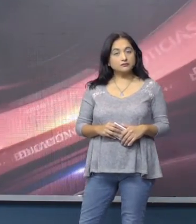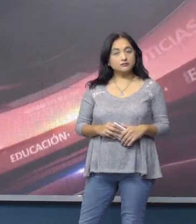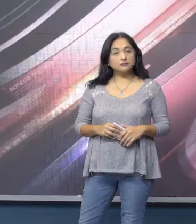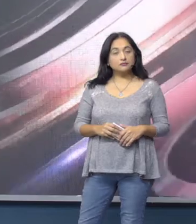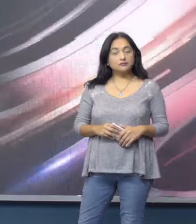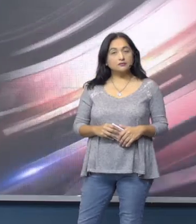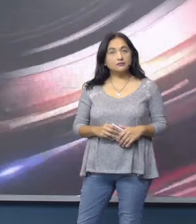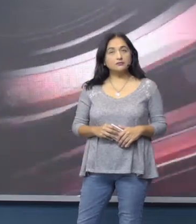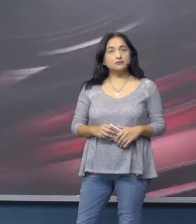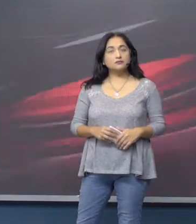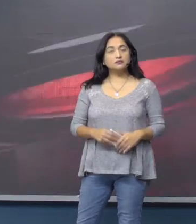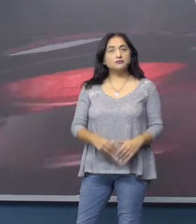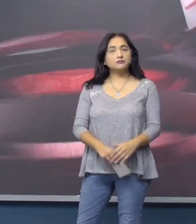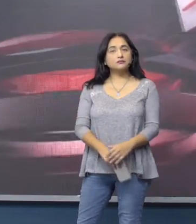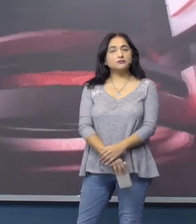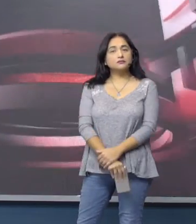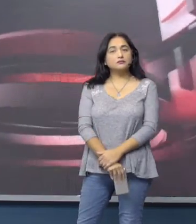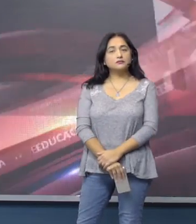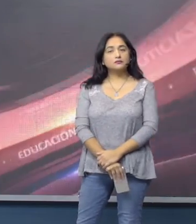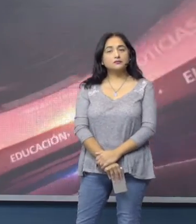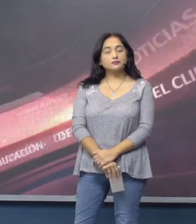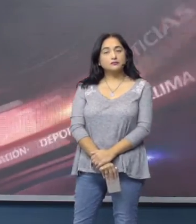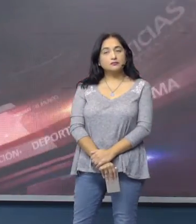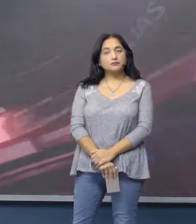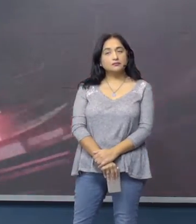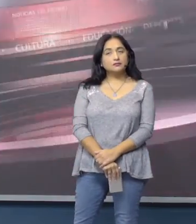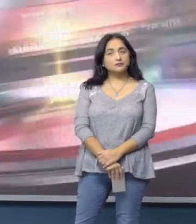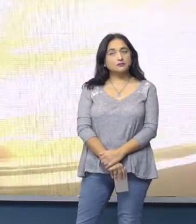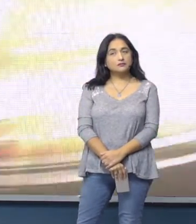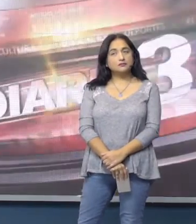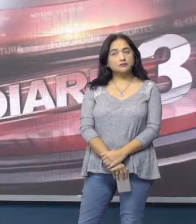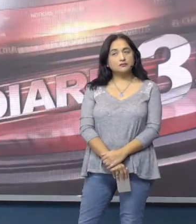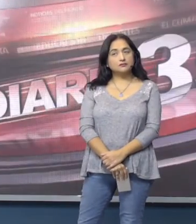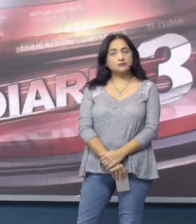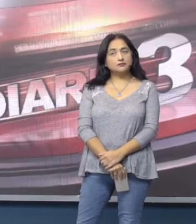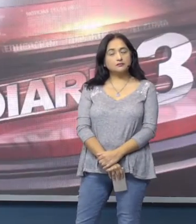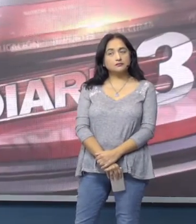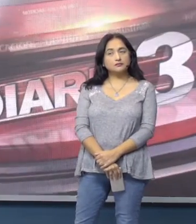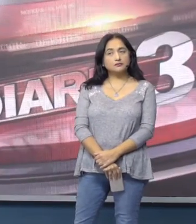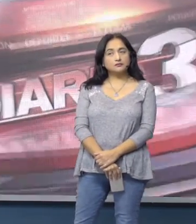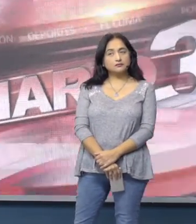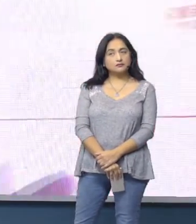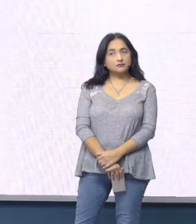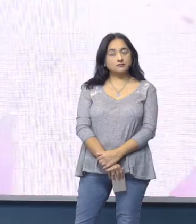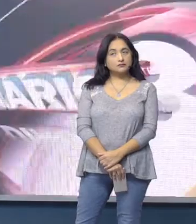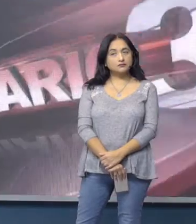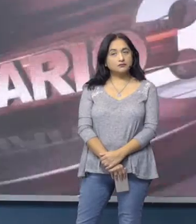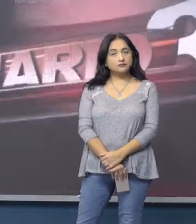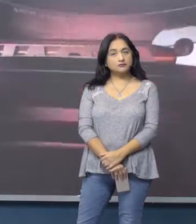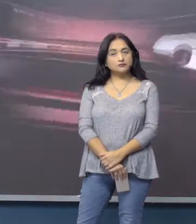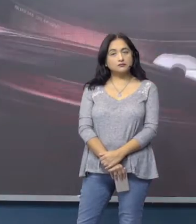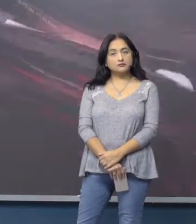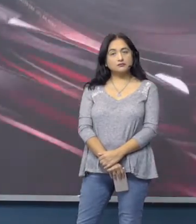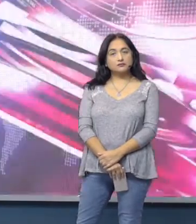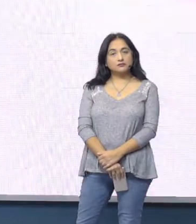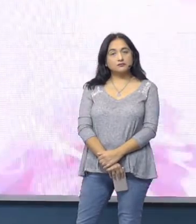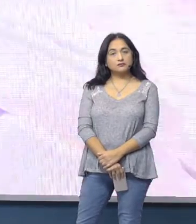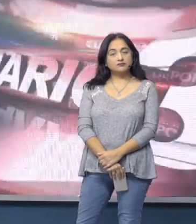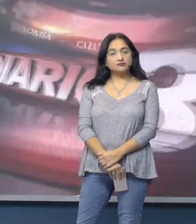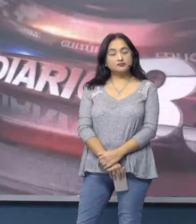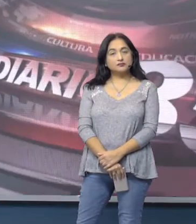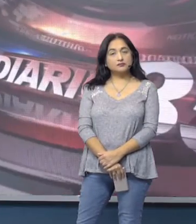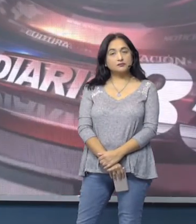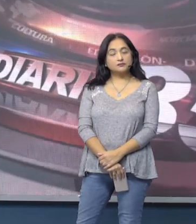a cabo. También se habló con respecto a la suma